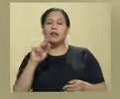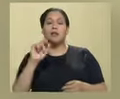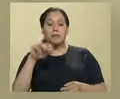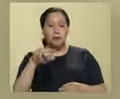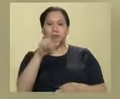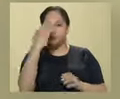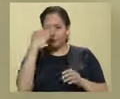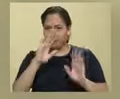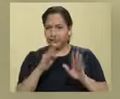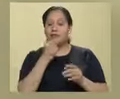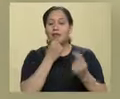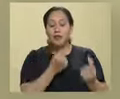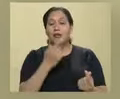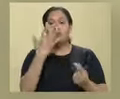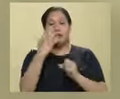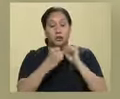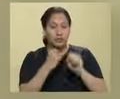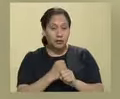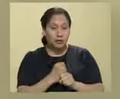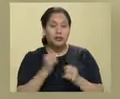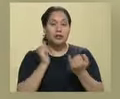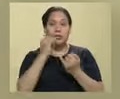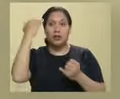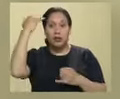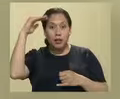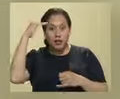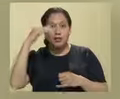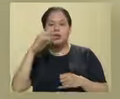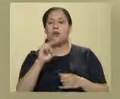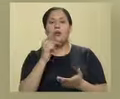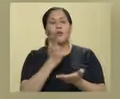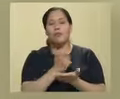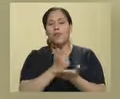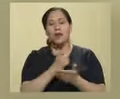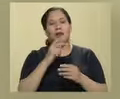Así que ya lo saben, niños menores de 5 años y adultos mayores no pagan pasaje.